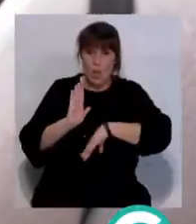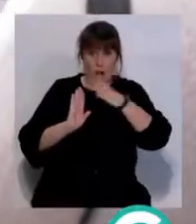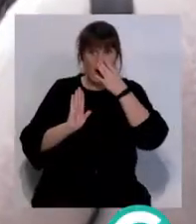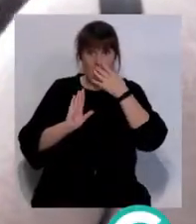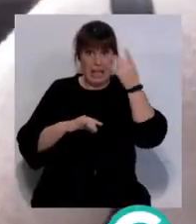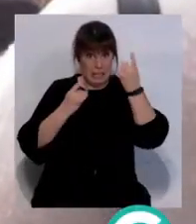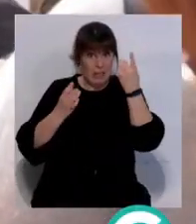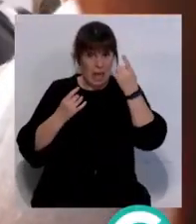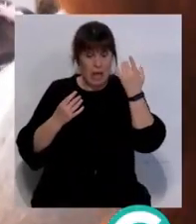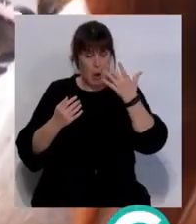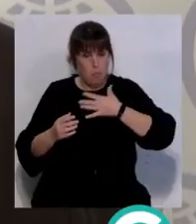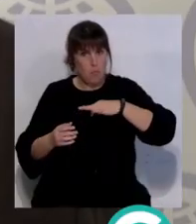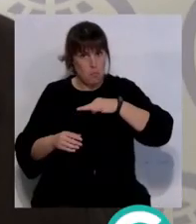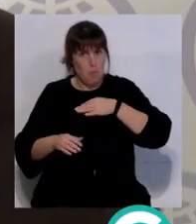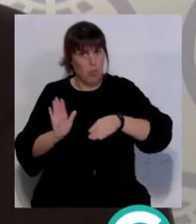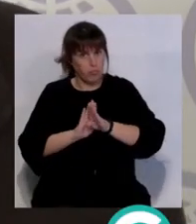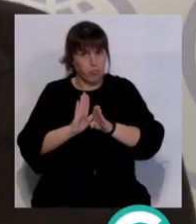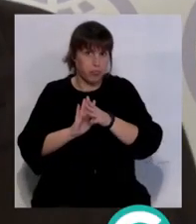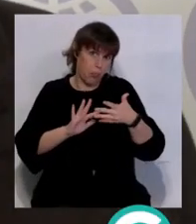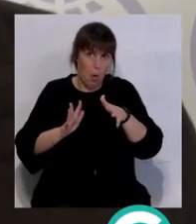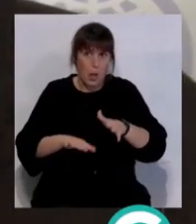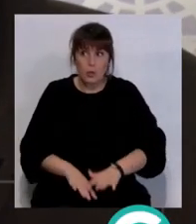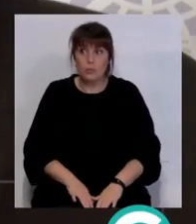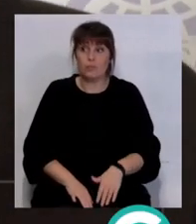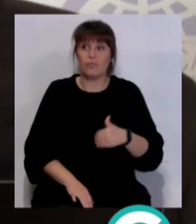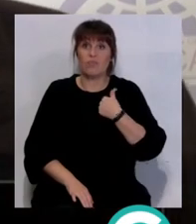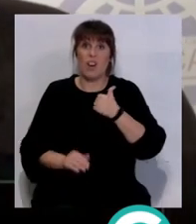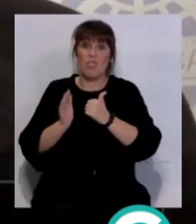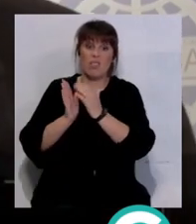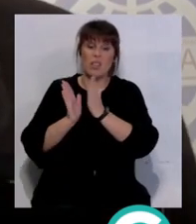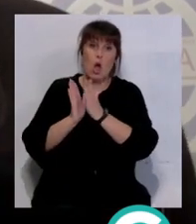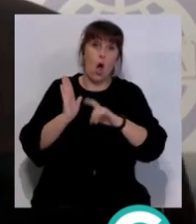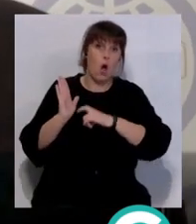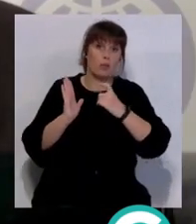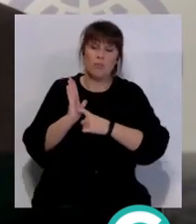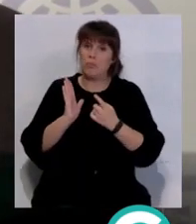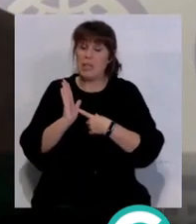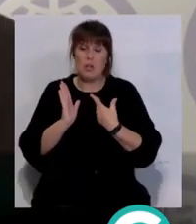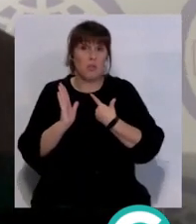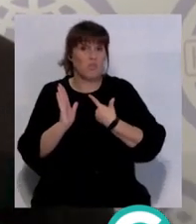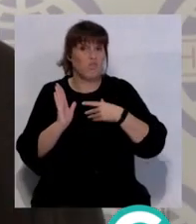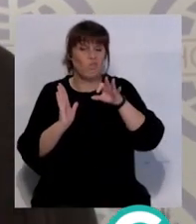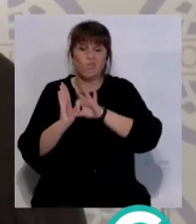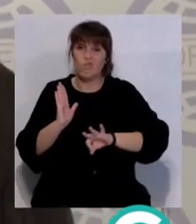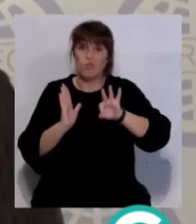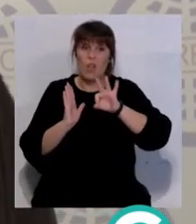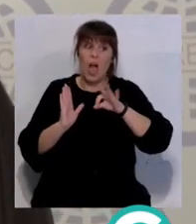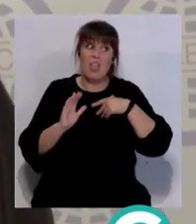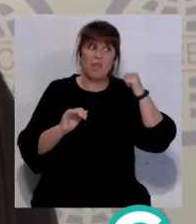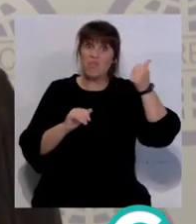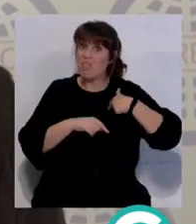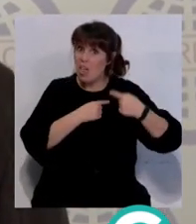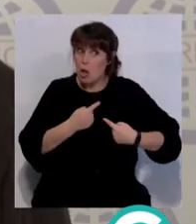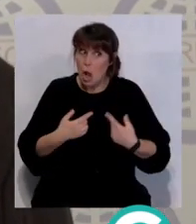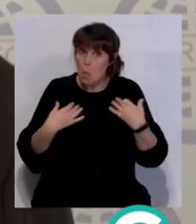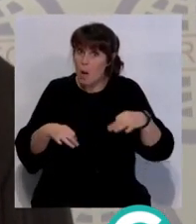carnaval se han podido ir manteniendo. No se ha llegado a poner cartel de completo como era tradicional toda la vida. Y es que la